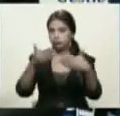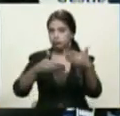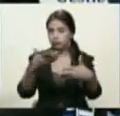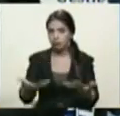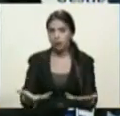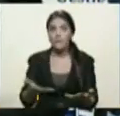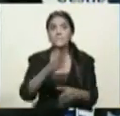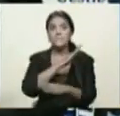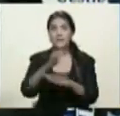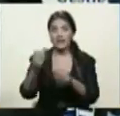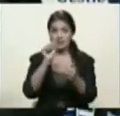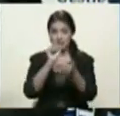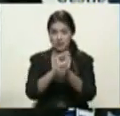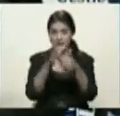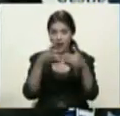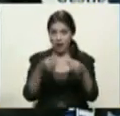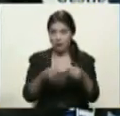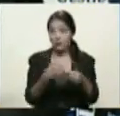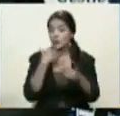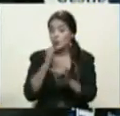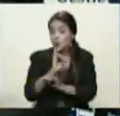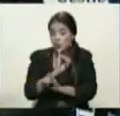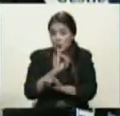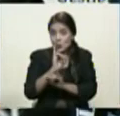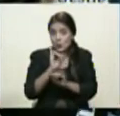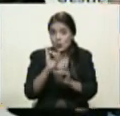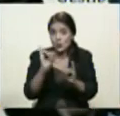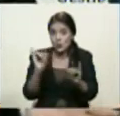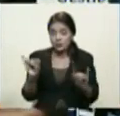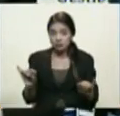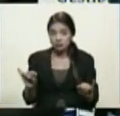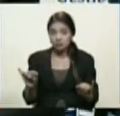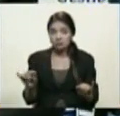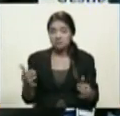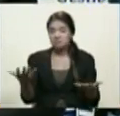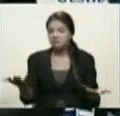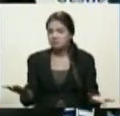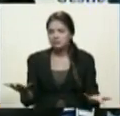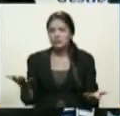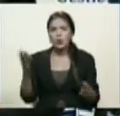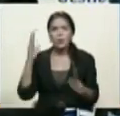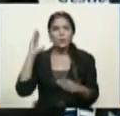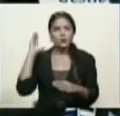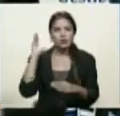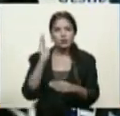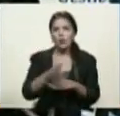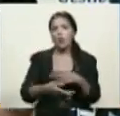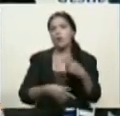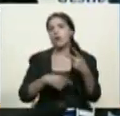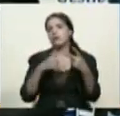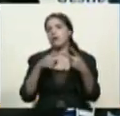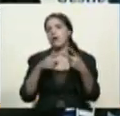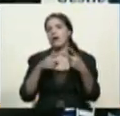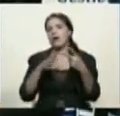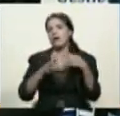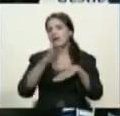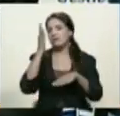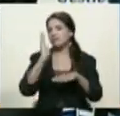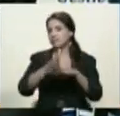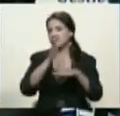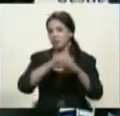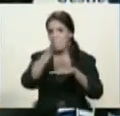penal hubieran terminado con imputaciones acusaciones